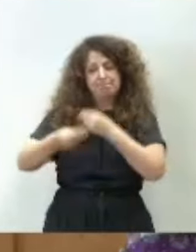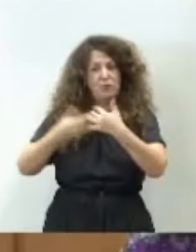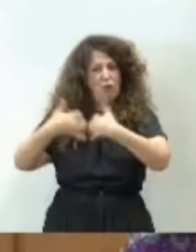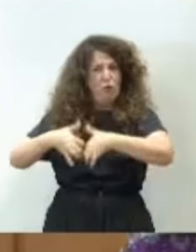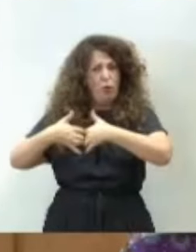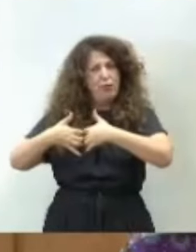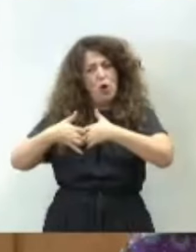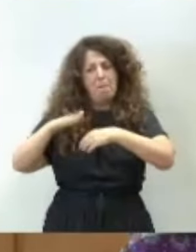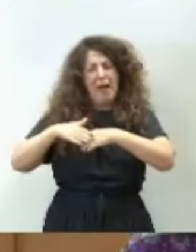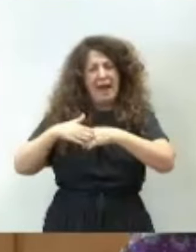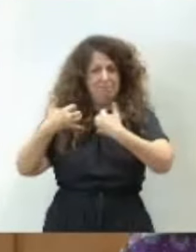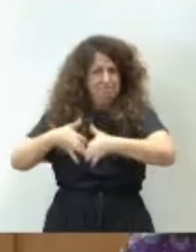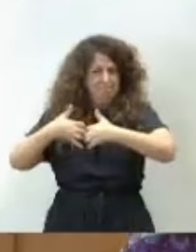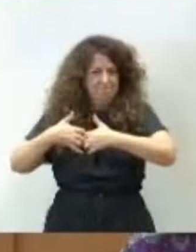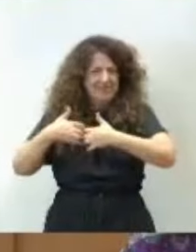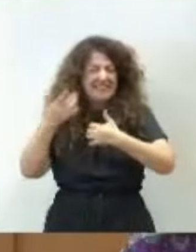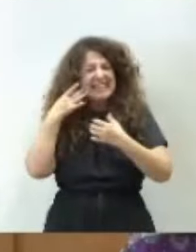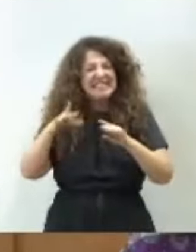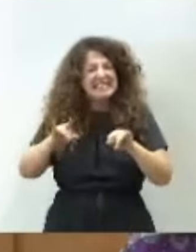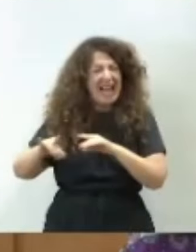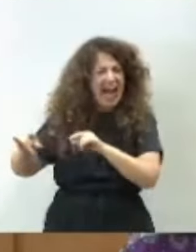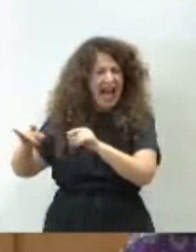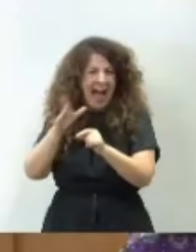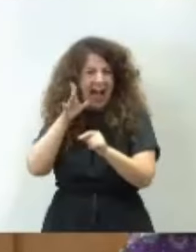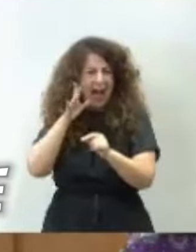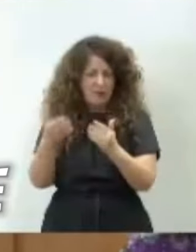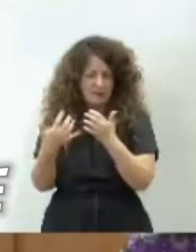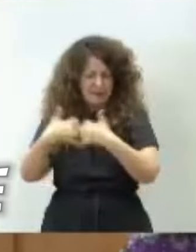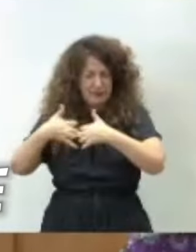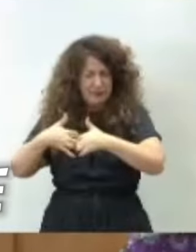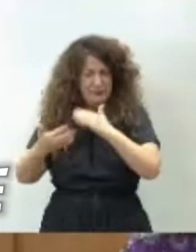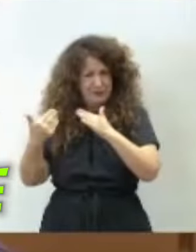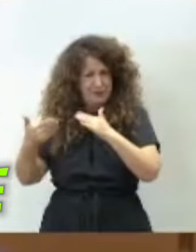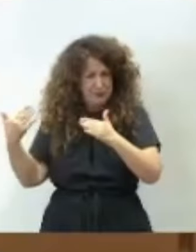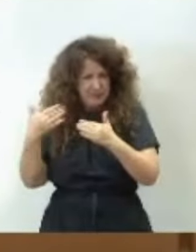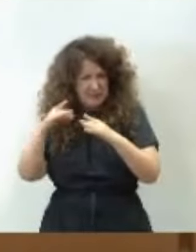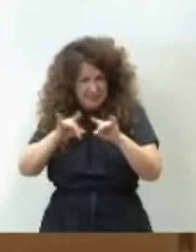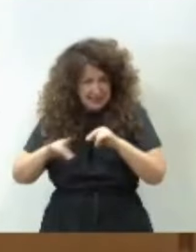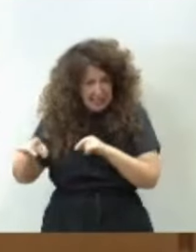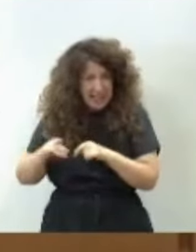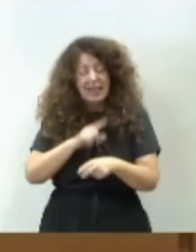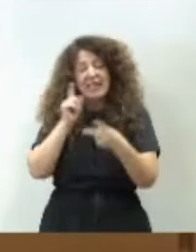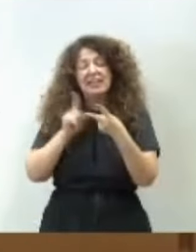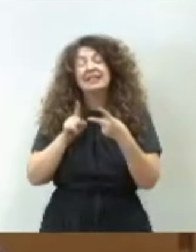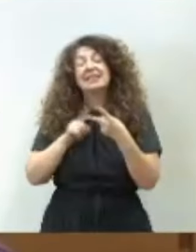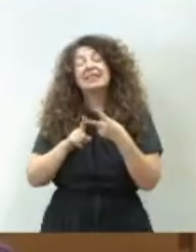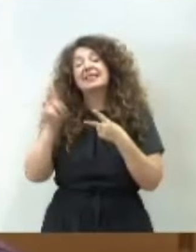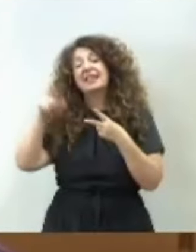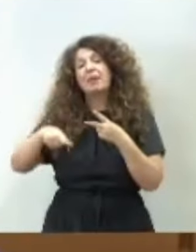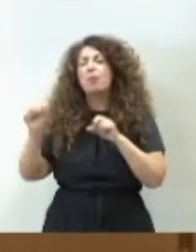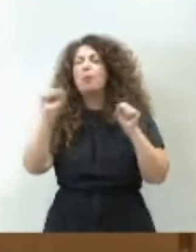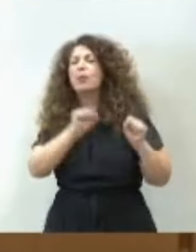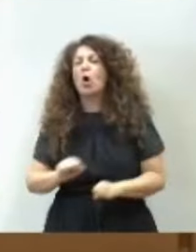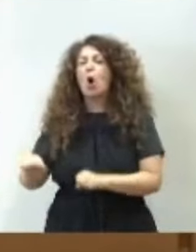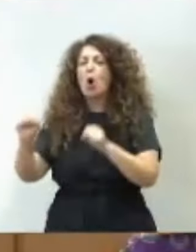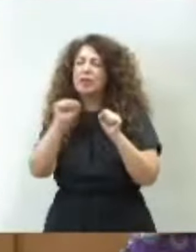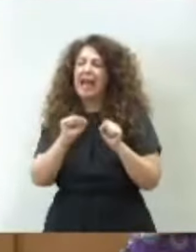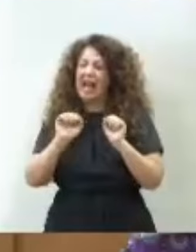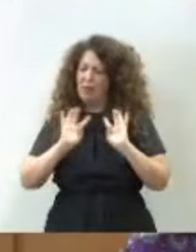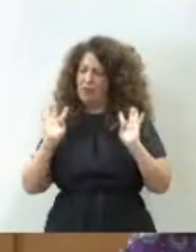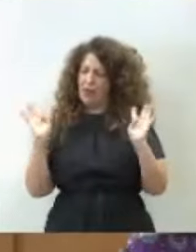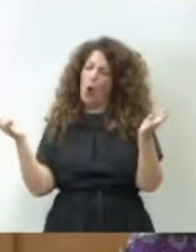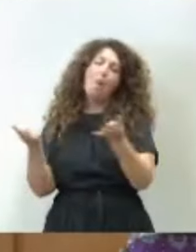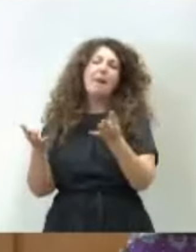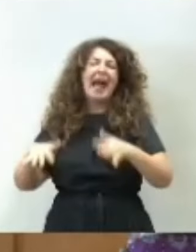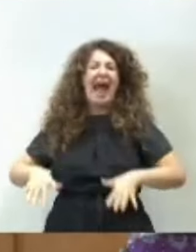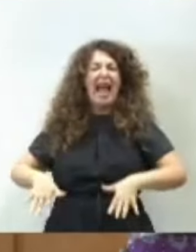la desaladora y recuperar algo que debía haber estado incorporado desde el principio, que es la protección frente a inundaciones y los